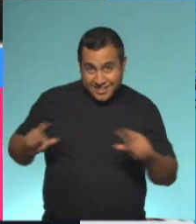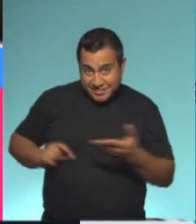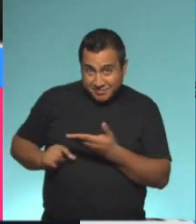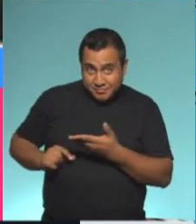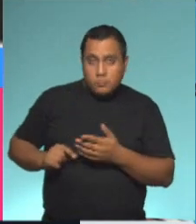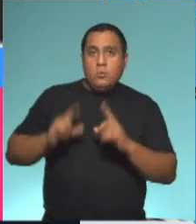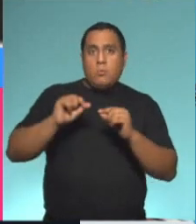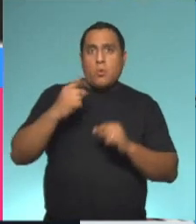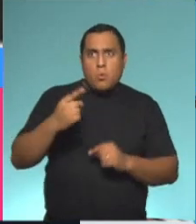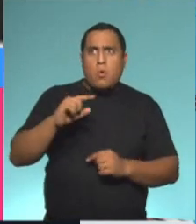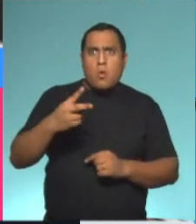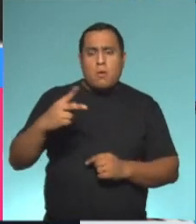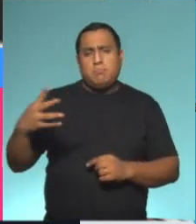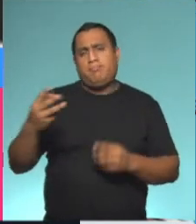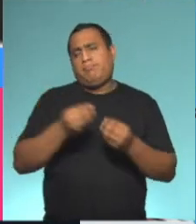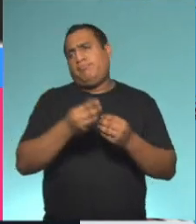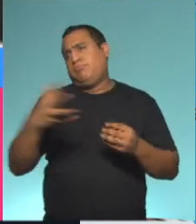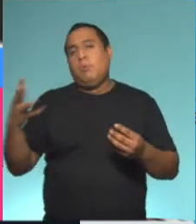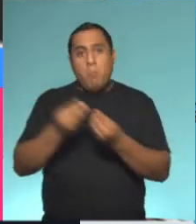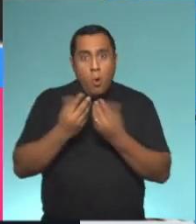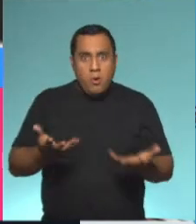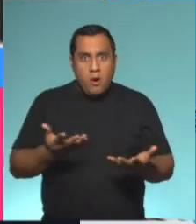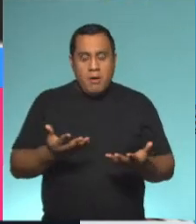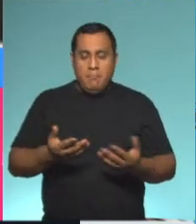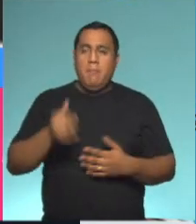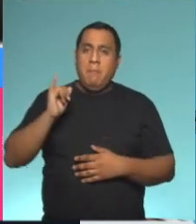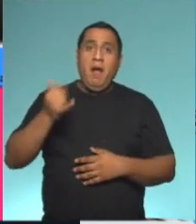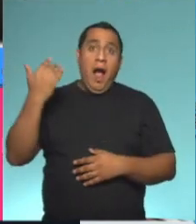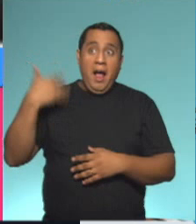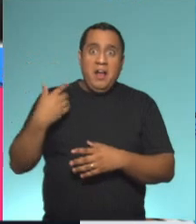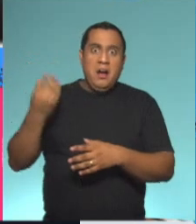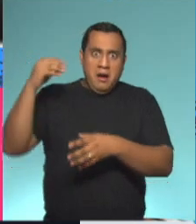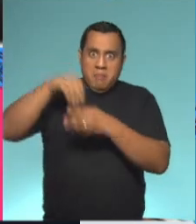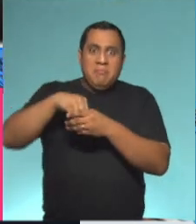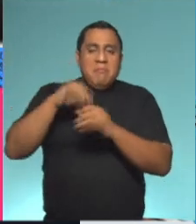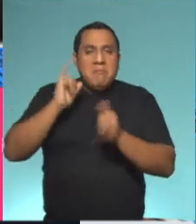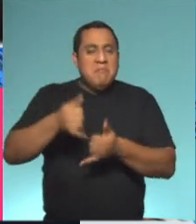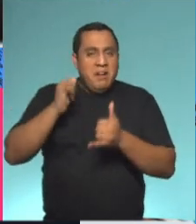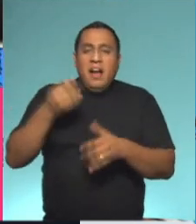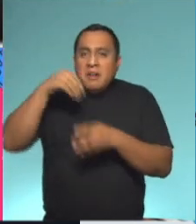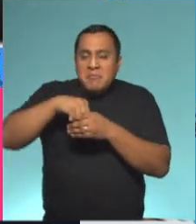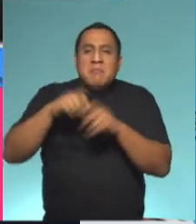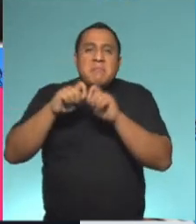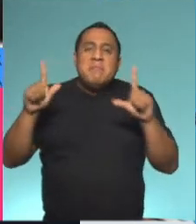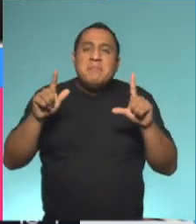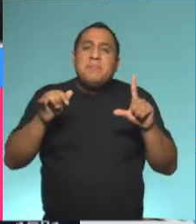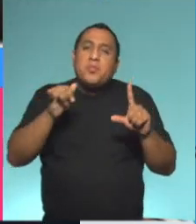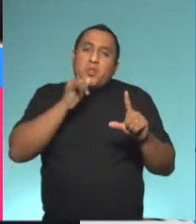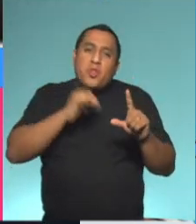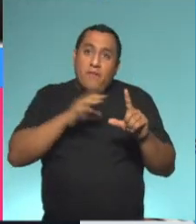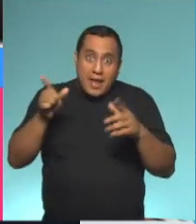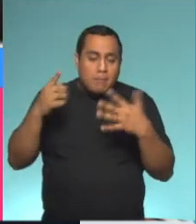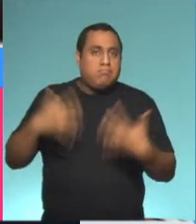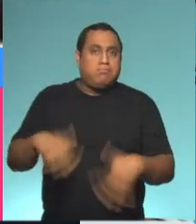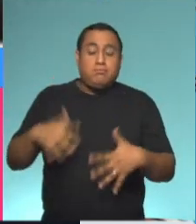televisión. Encima yo estuve en esa novela. Ah, mirá. Esa novela, claro, fue la primer novela que